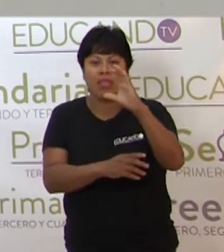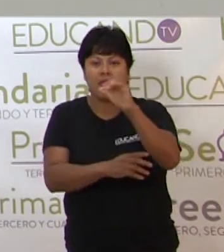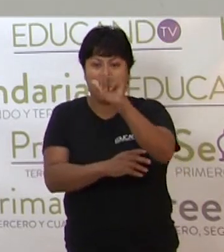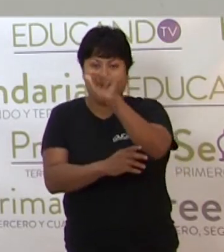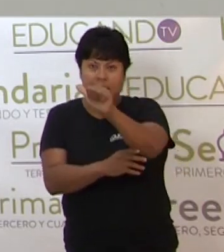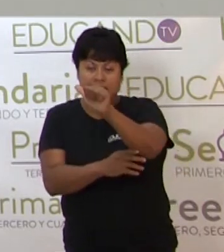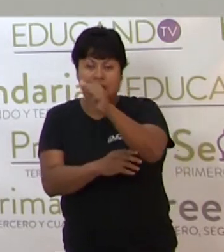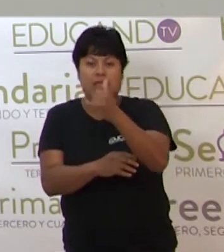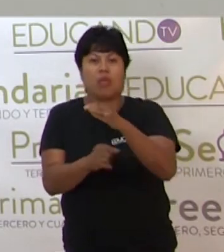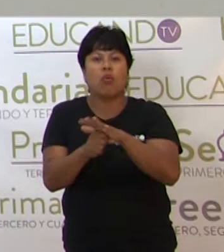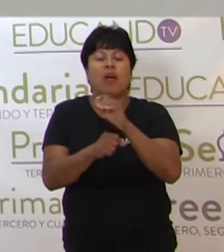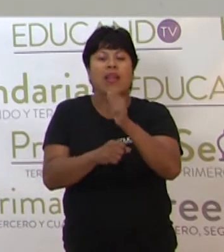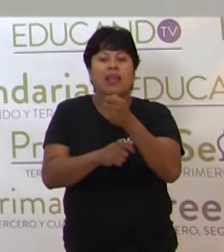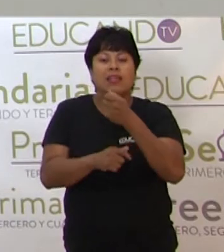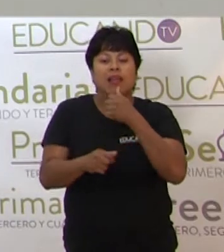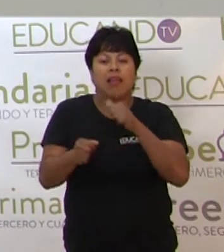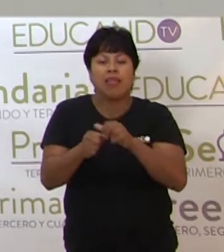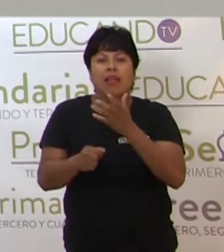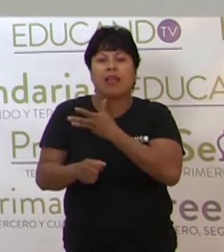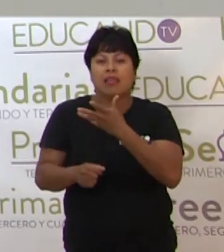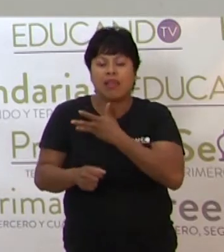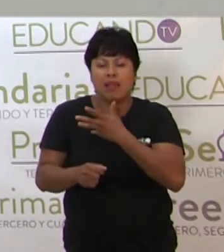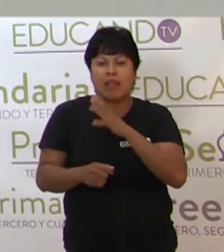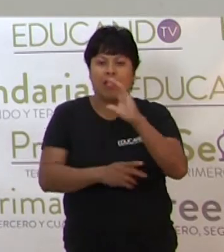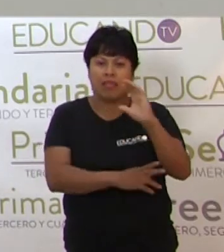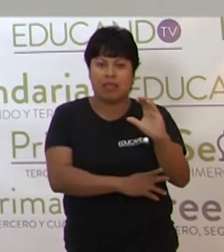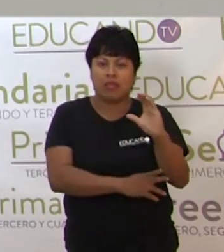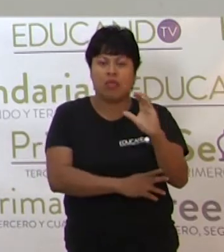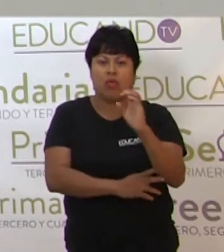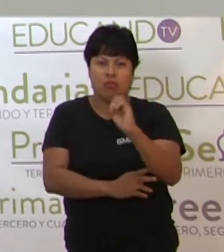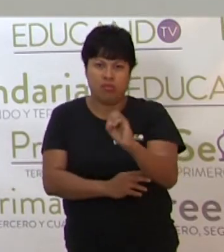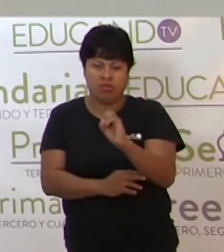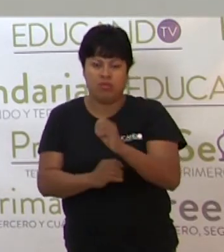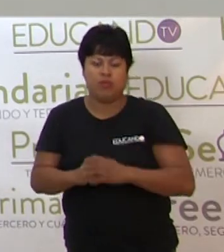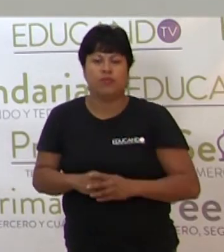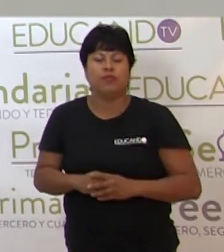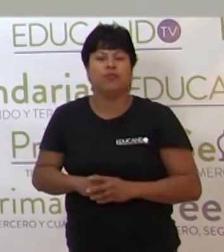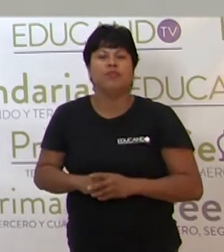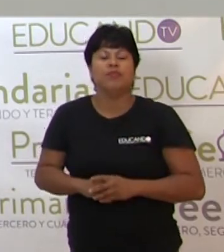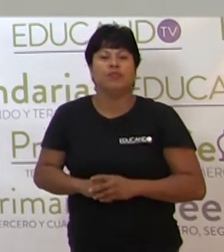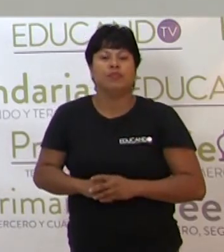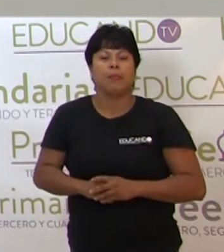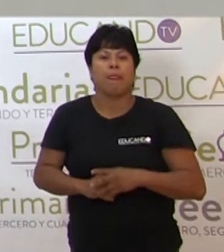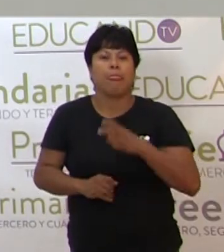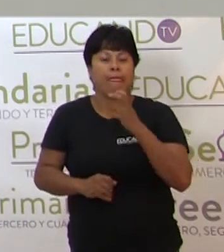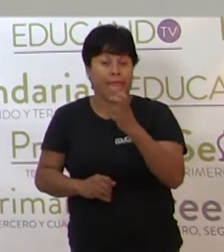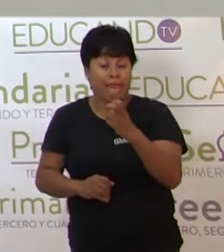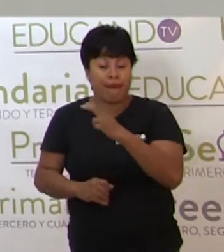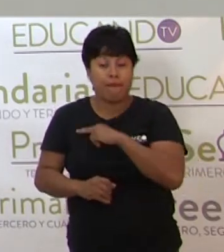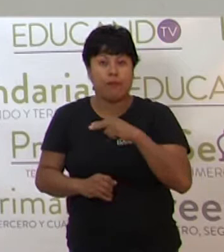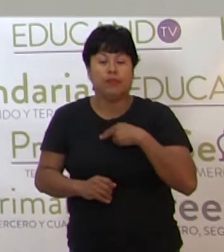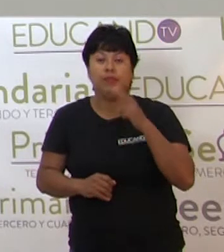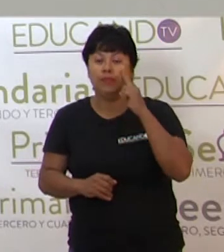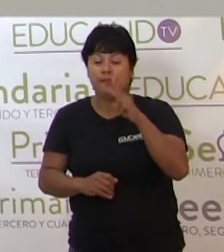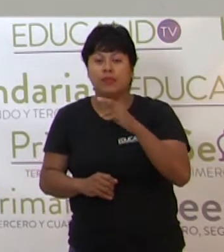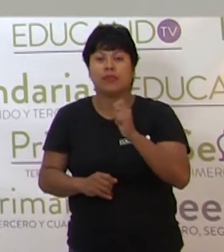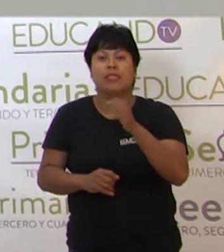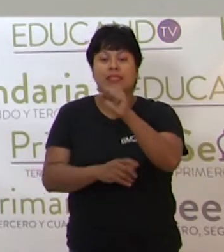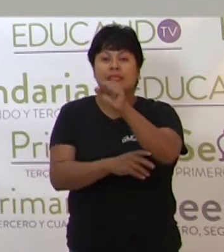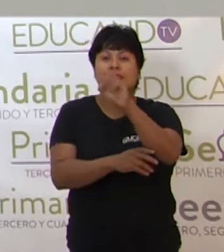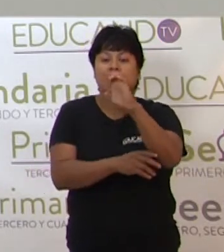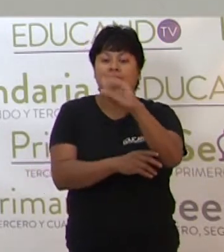adyacente y cuál es la letra que representa al cateto opuesto? Definimos la función